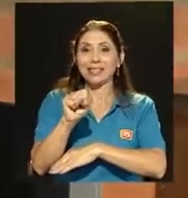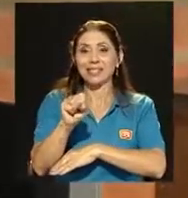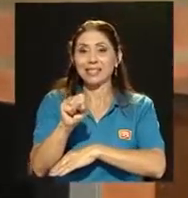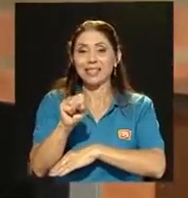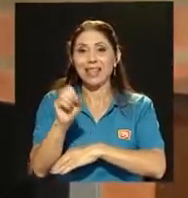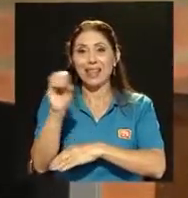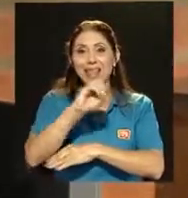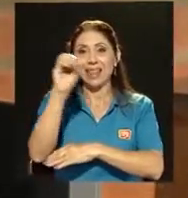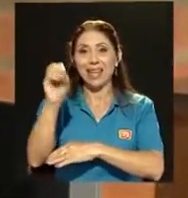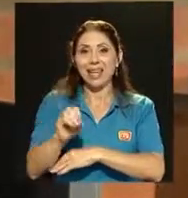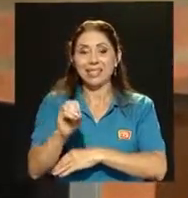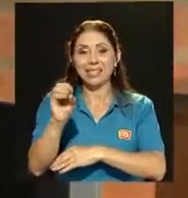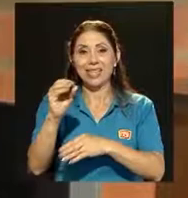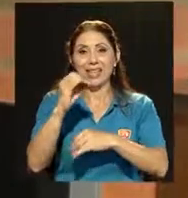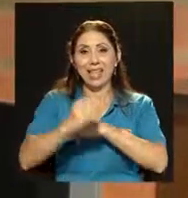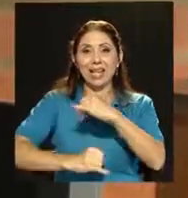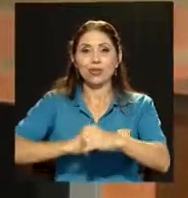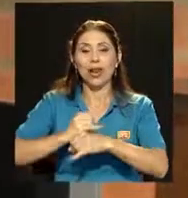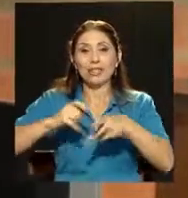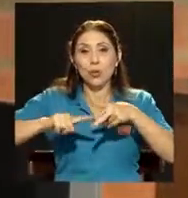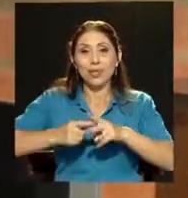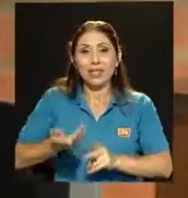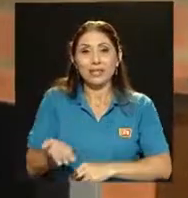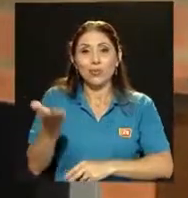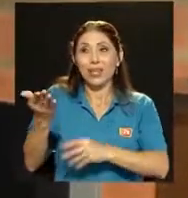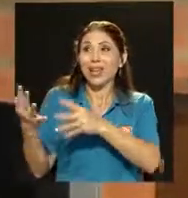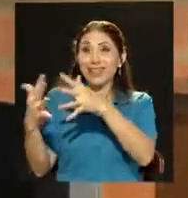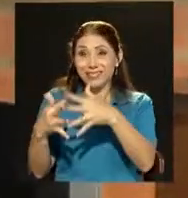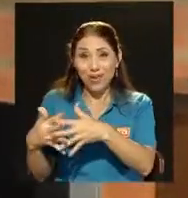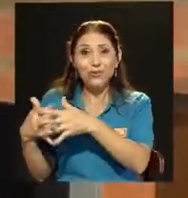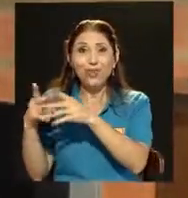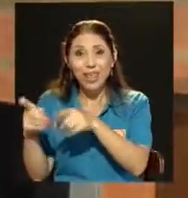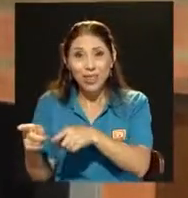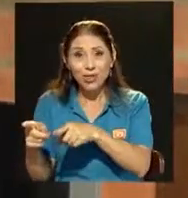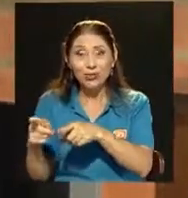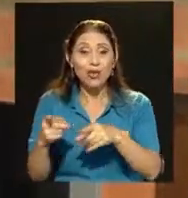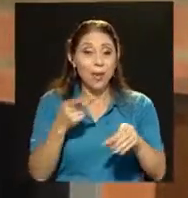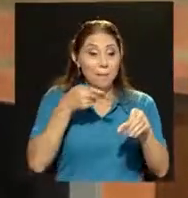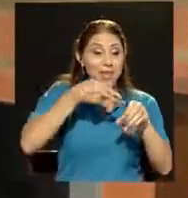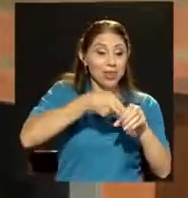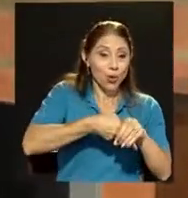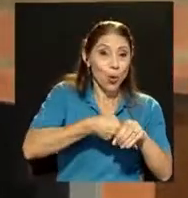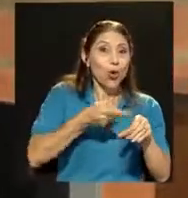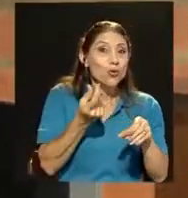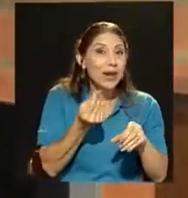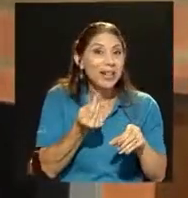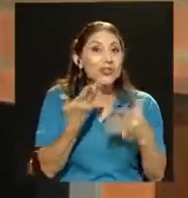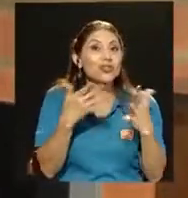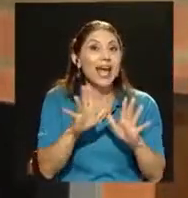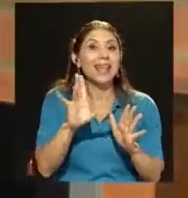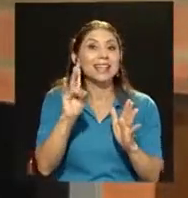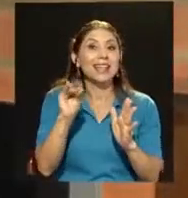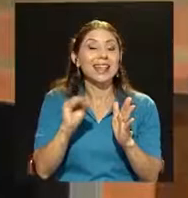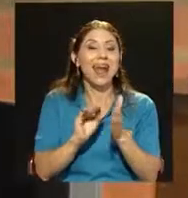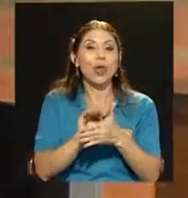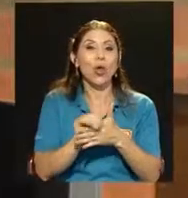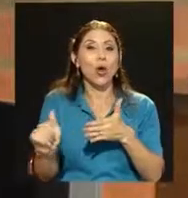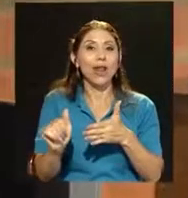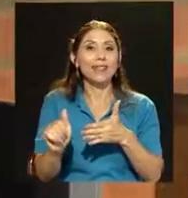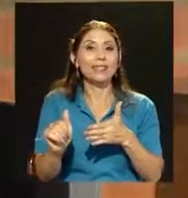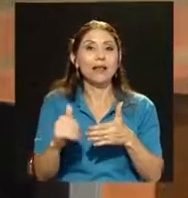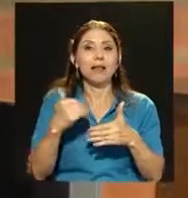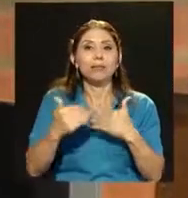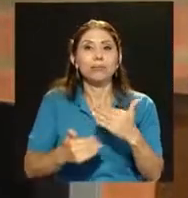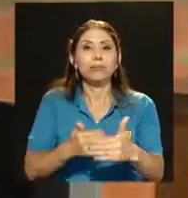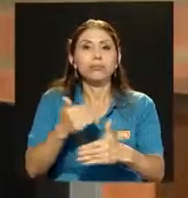a subir en Estados Unidos, los precios del petróleo ya están en $70. Uh-huh. Estamos en una situación cada vez más